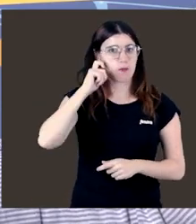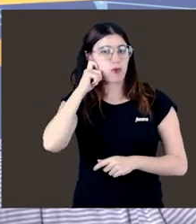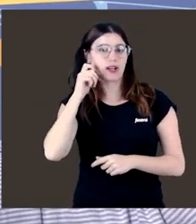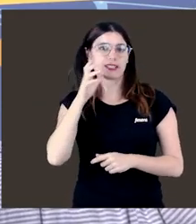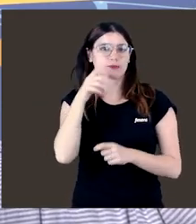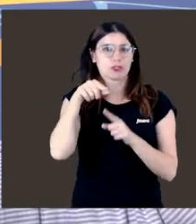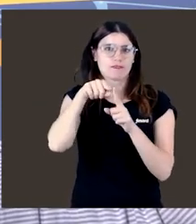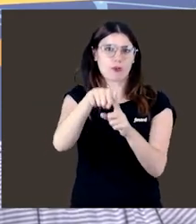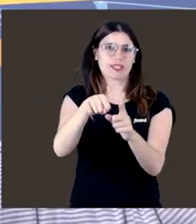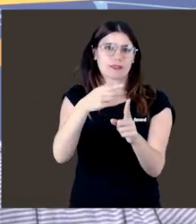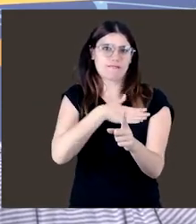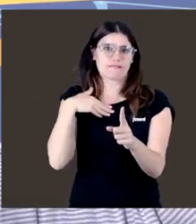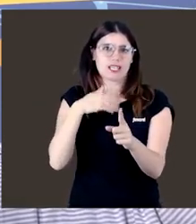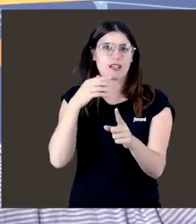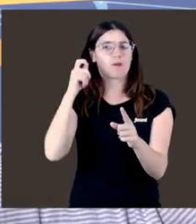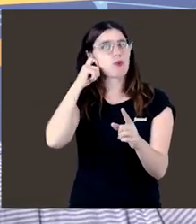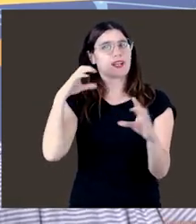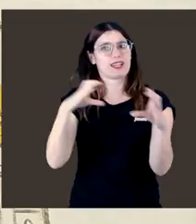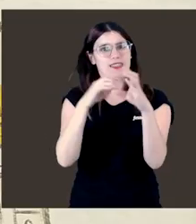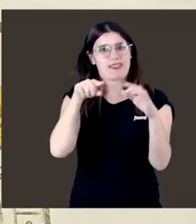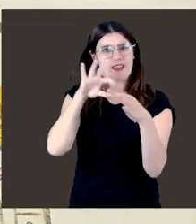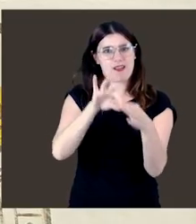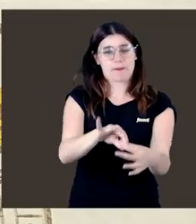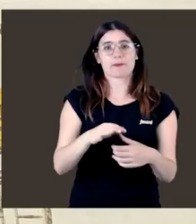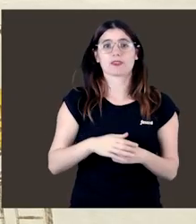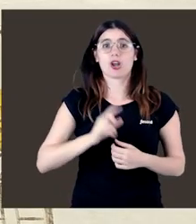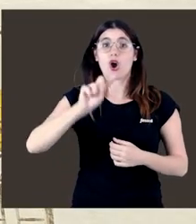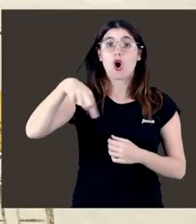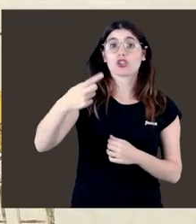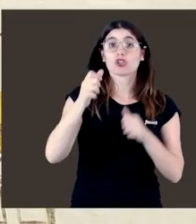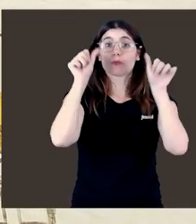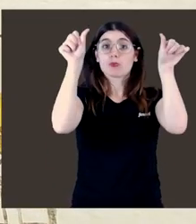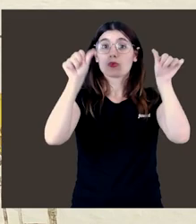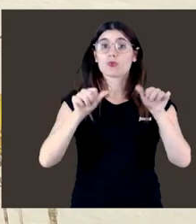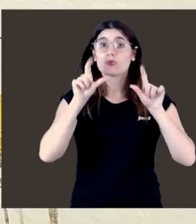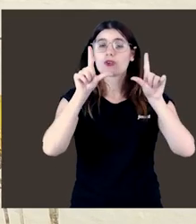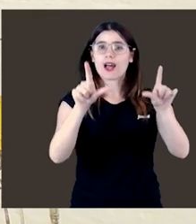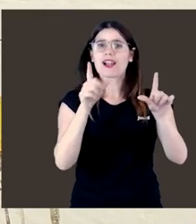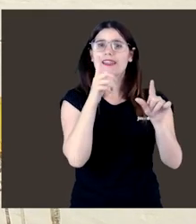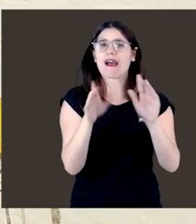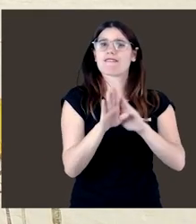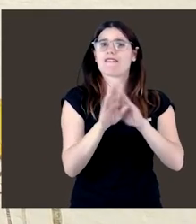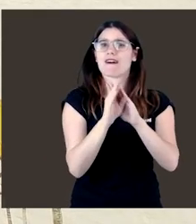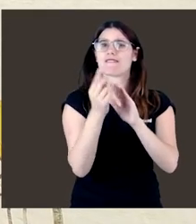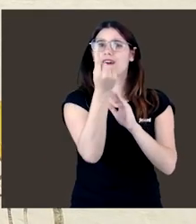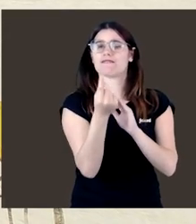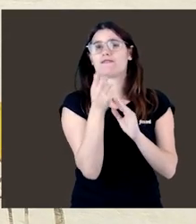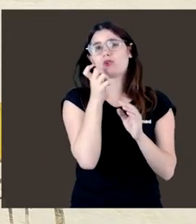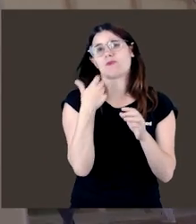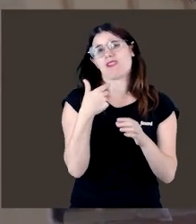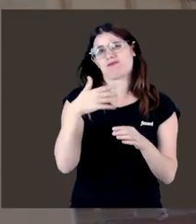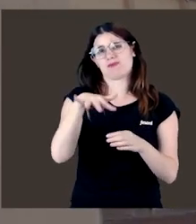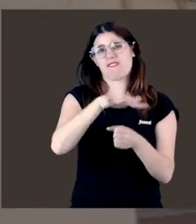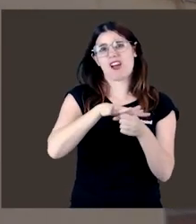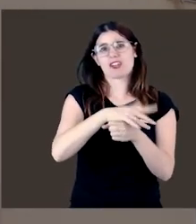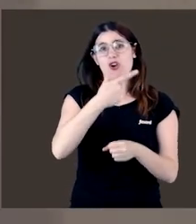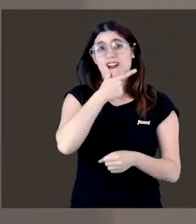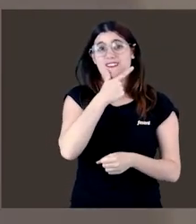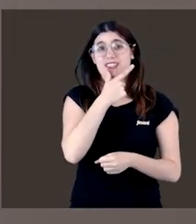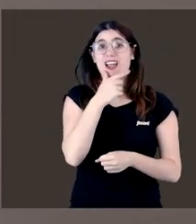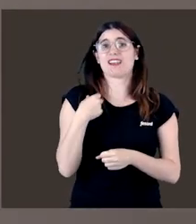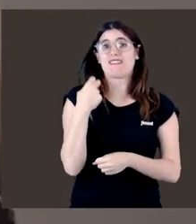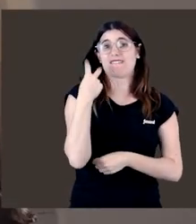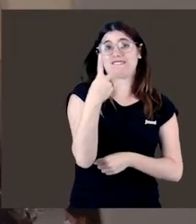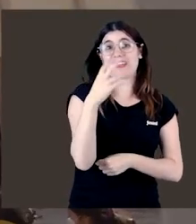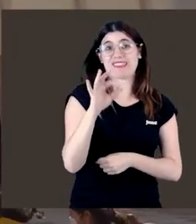que perseguimos a través de este proyecto de dones de ciencia. El siguiente de los murales del proyecto dones de ciencia va tomando forma en el barrio del Cabañal. Será la